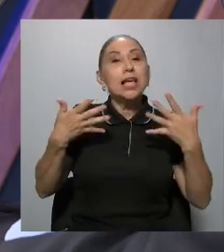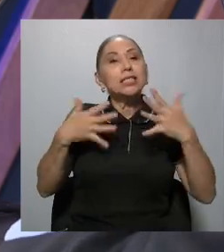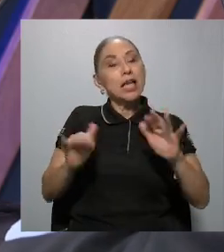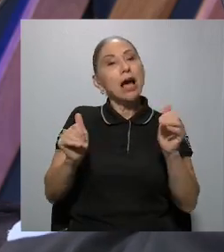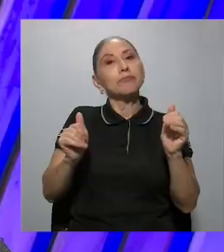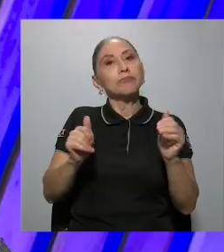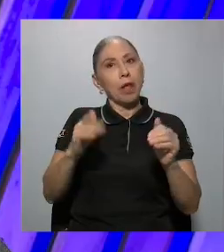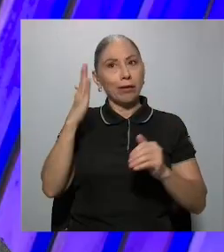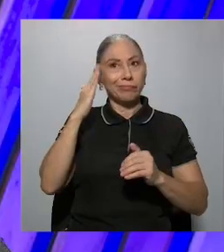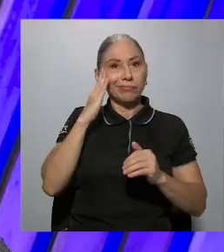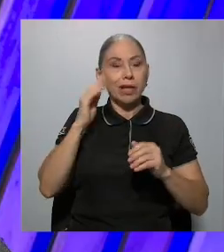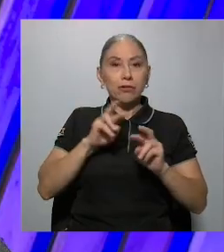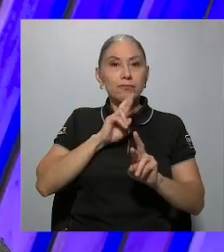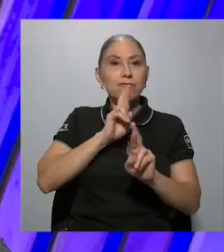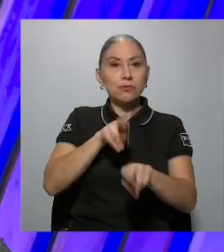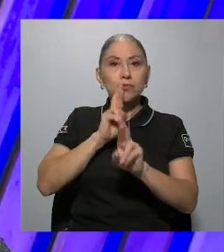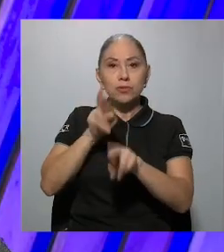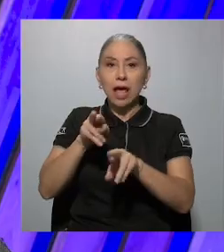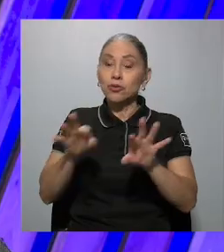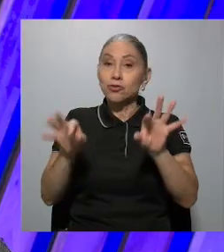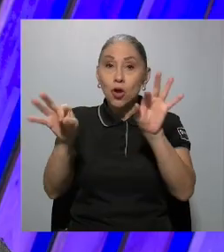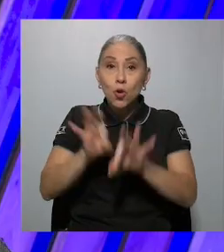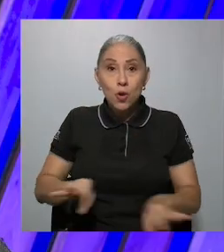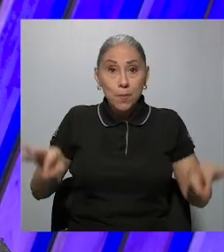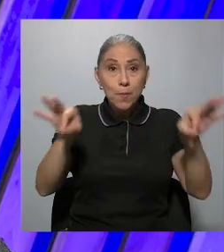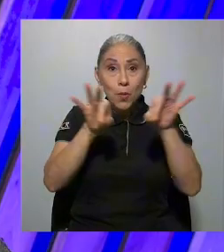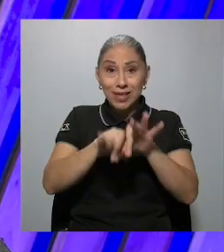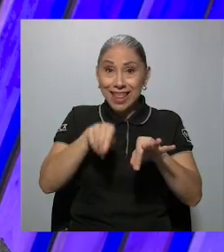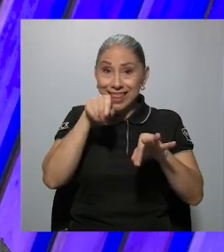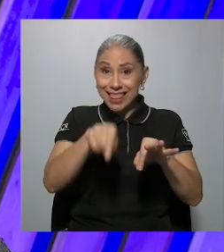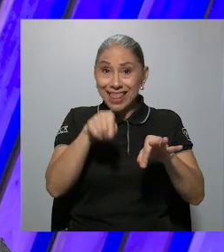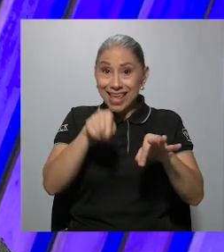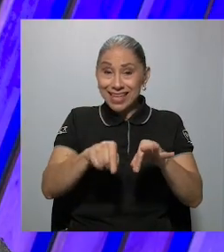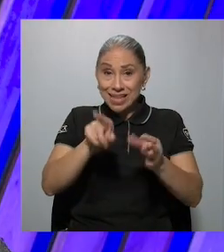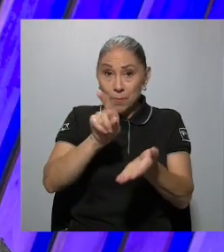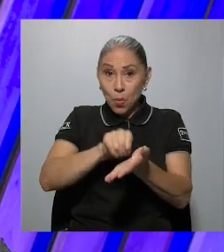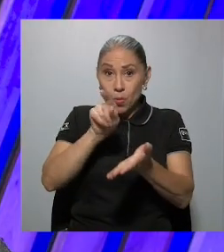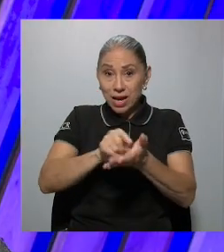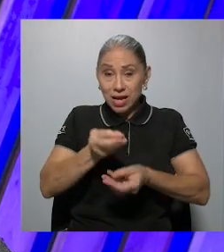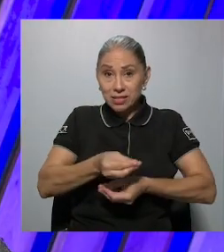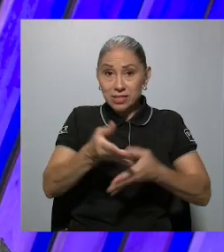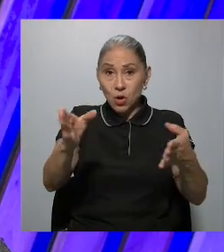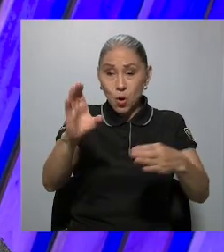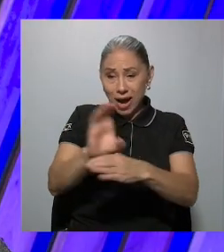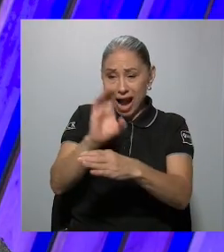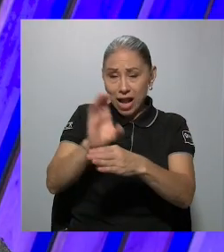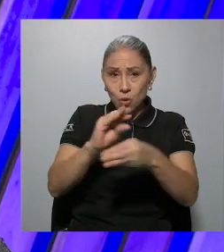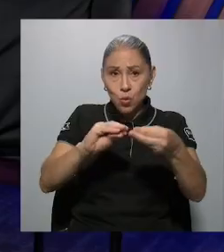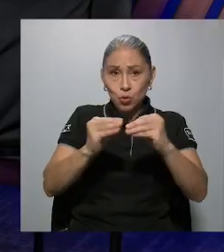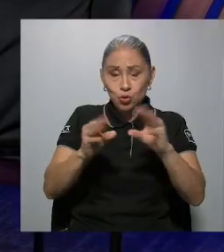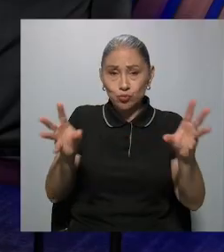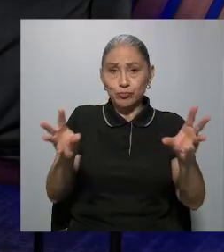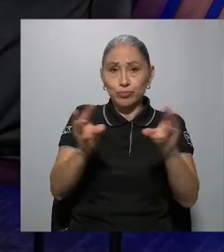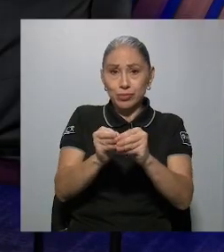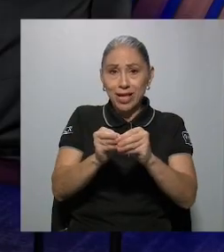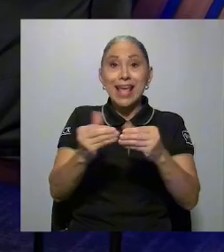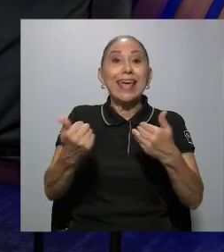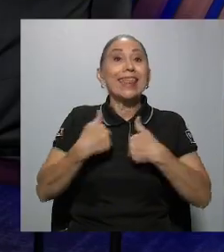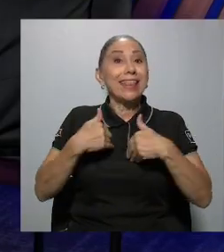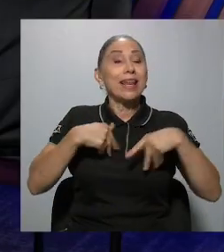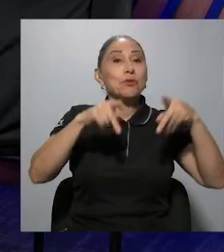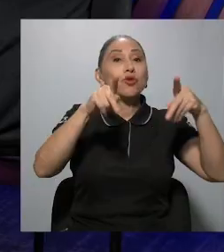resultados, ¿verdad? Lo importante de esta publicación, de estos cálculos, como usted bien lo decía, es que